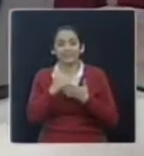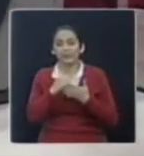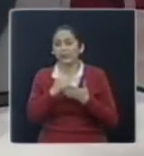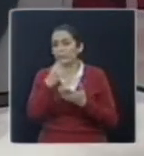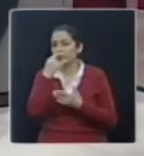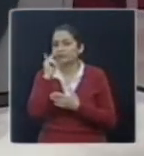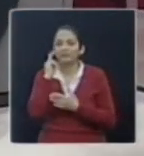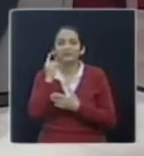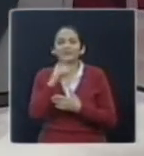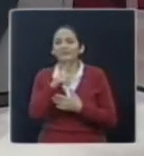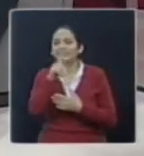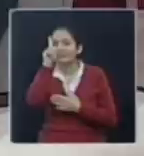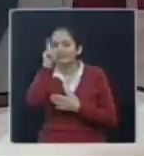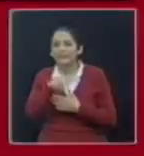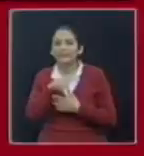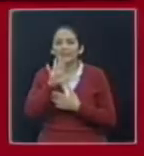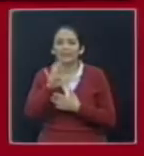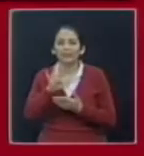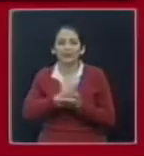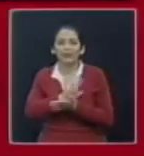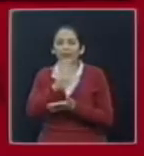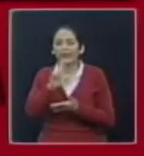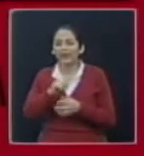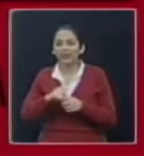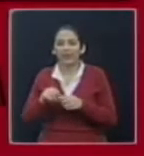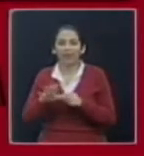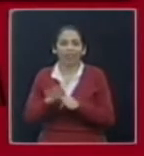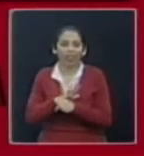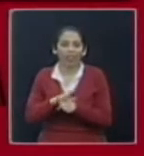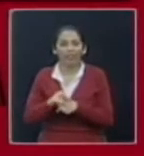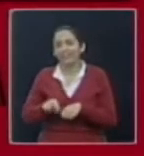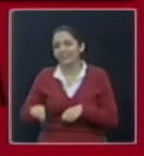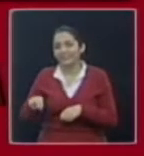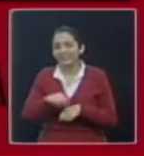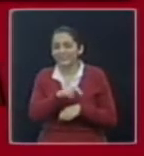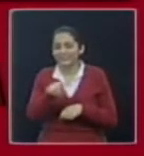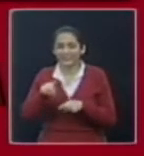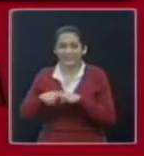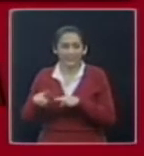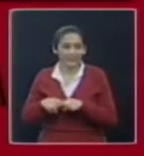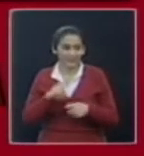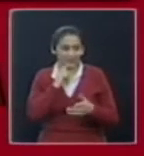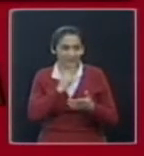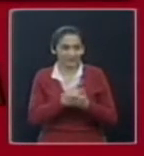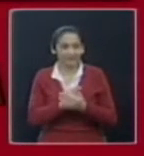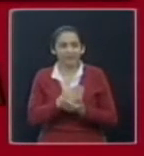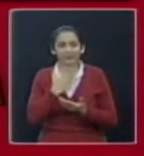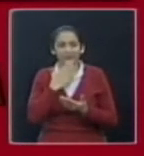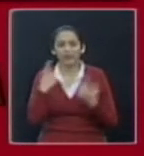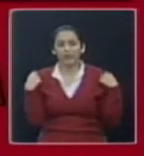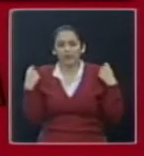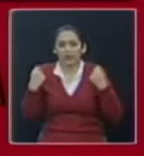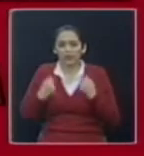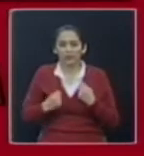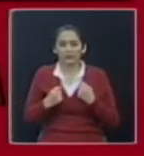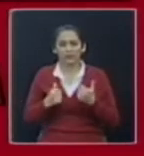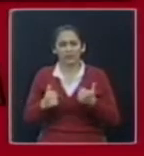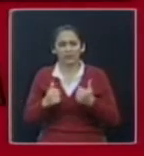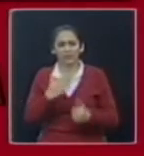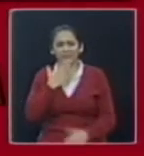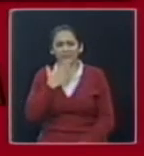que los niños van a ejecutar en todo su día. Y es muy variada realmente. Exacto. Bueno, ¿y cuáles son las ventajas de sus mochilas? Hablemos de las